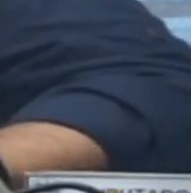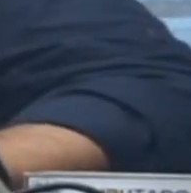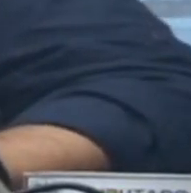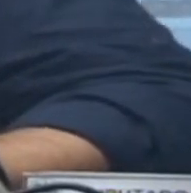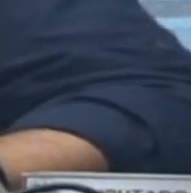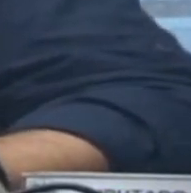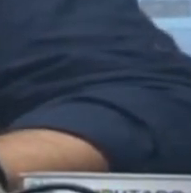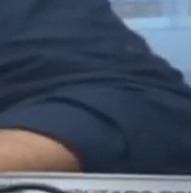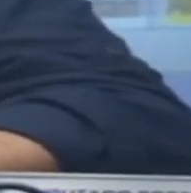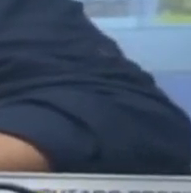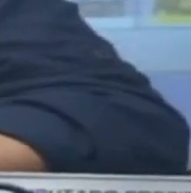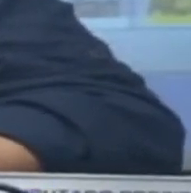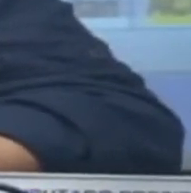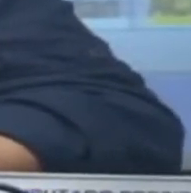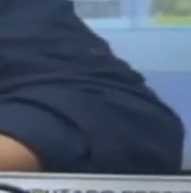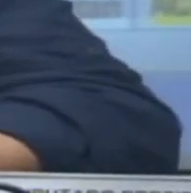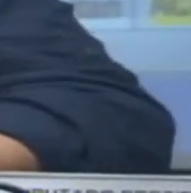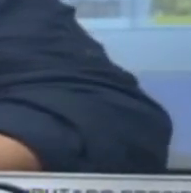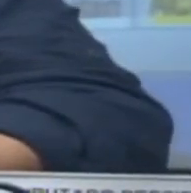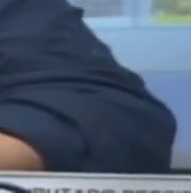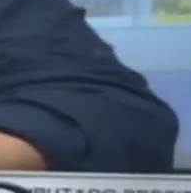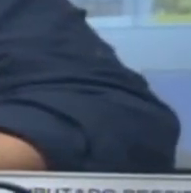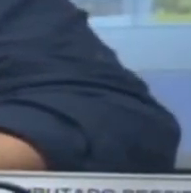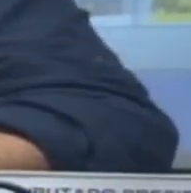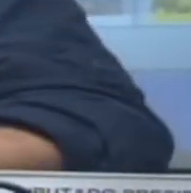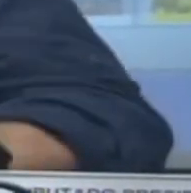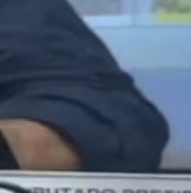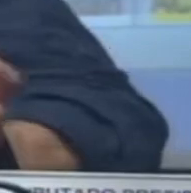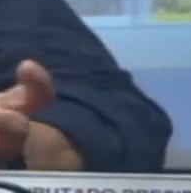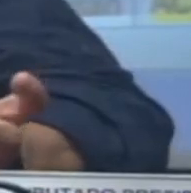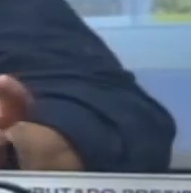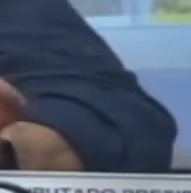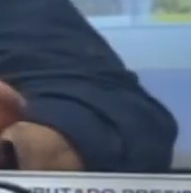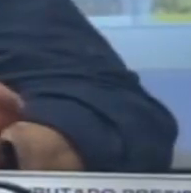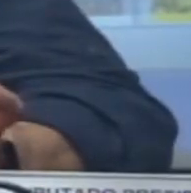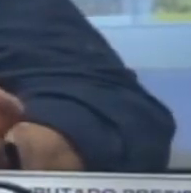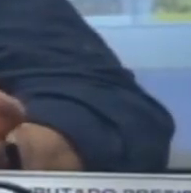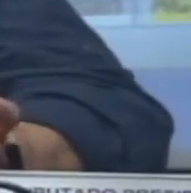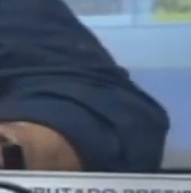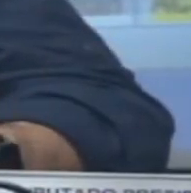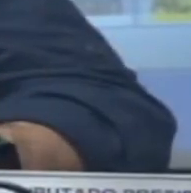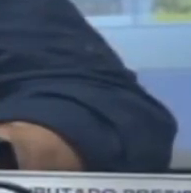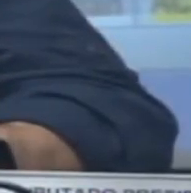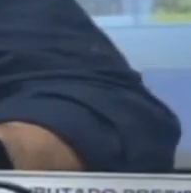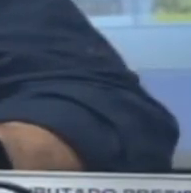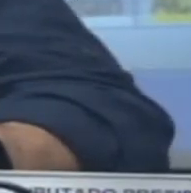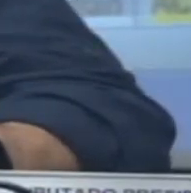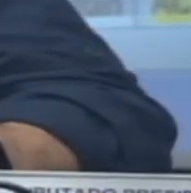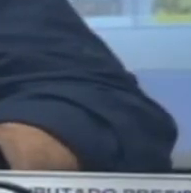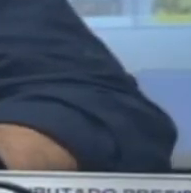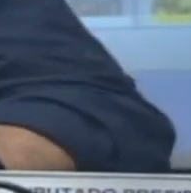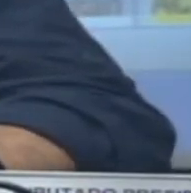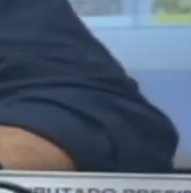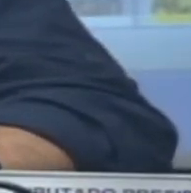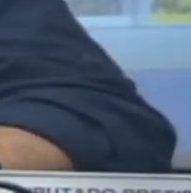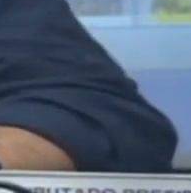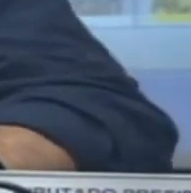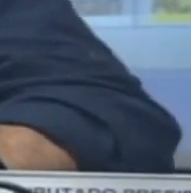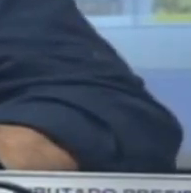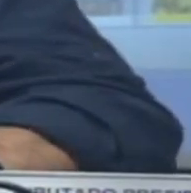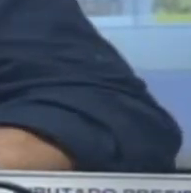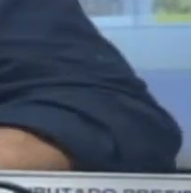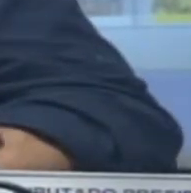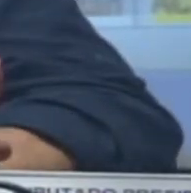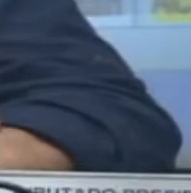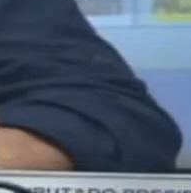esa perspectiva, que es el Estado que establece sus condiciones al momento de entregar una concesión o